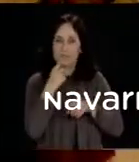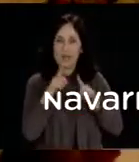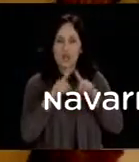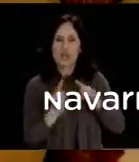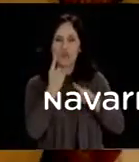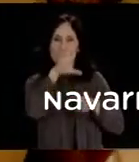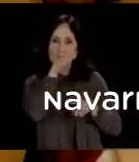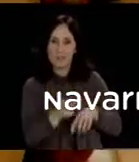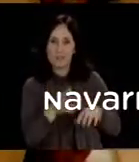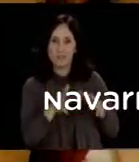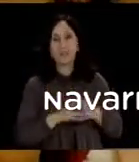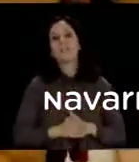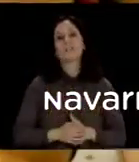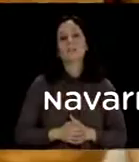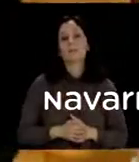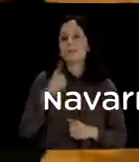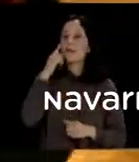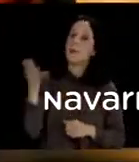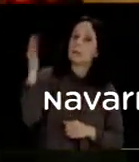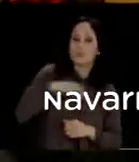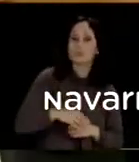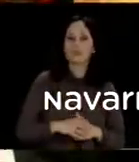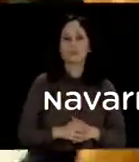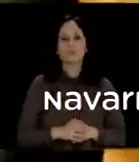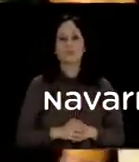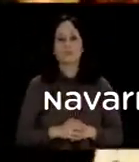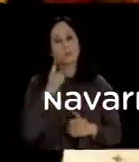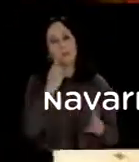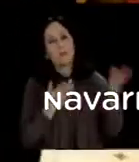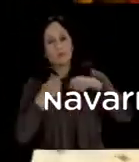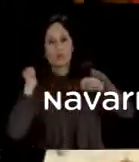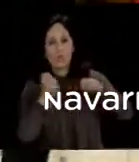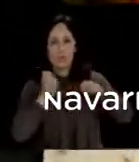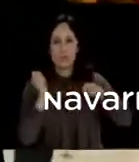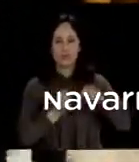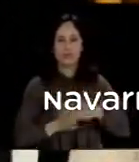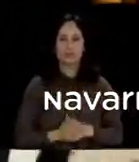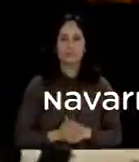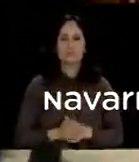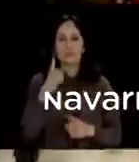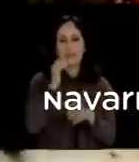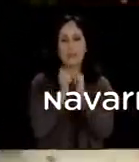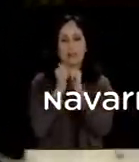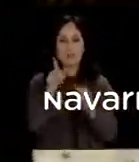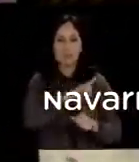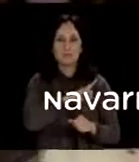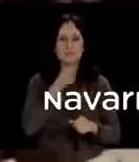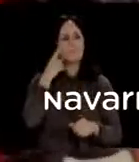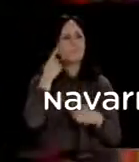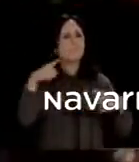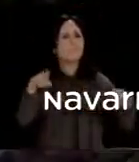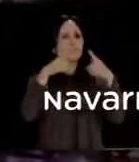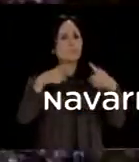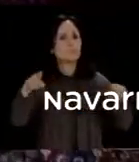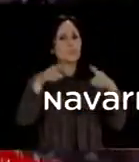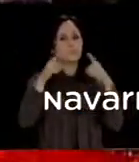ahora estamos muchos aquí. ¡Hala, venga! ¡Vamos! ¡Hala, vamos a caldereros! ¡Que nos esperan! ¡Ya oigo músicas desde allá al